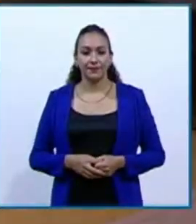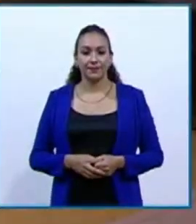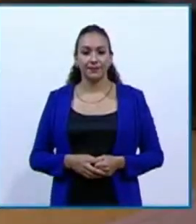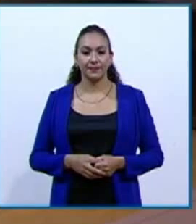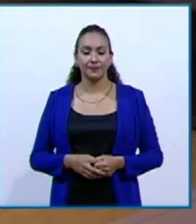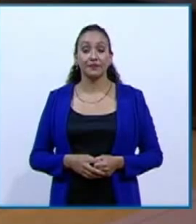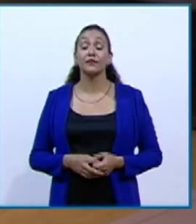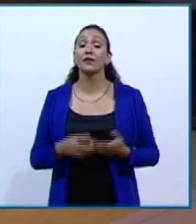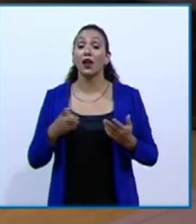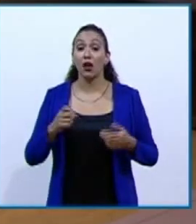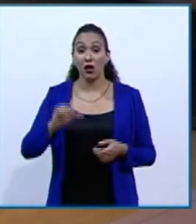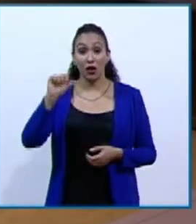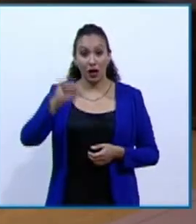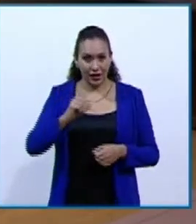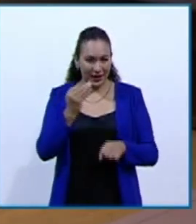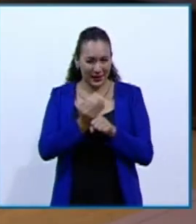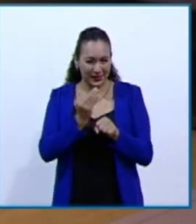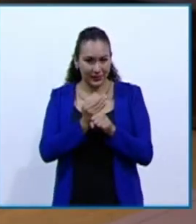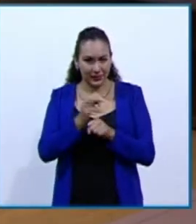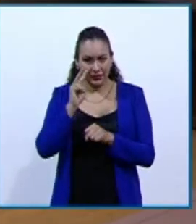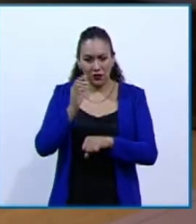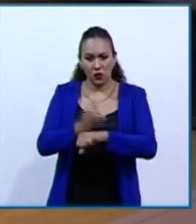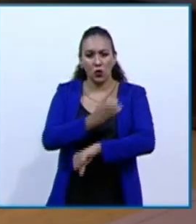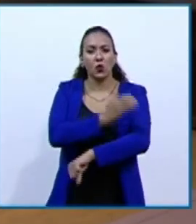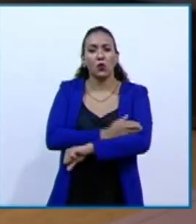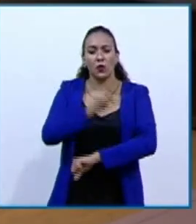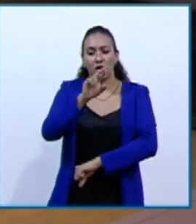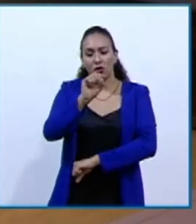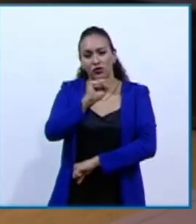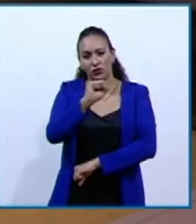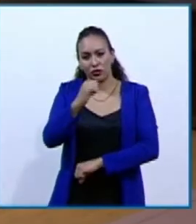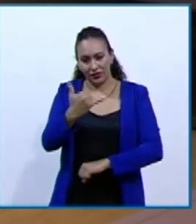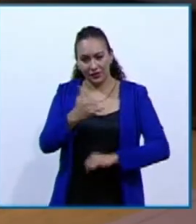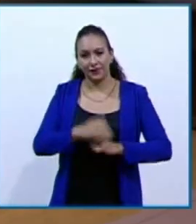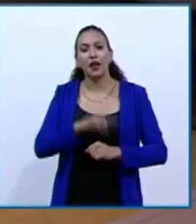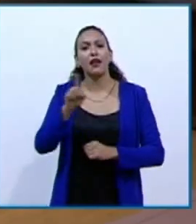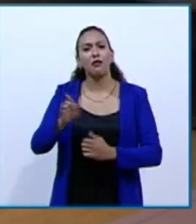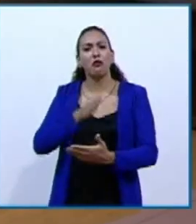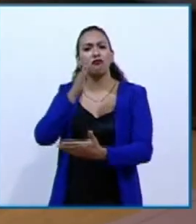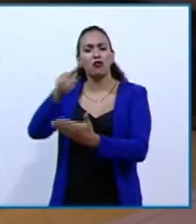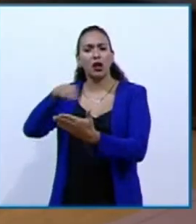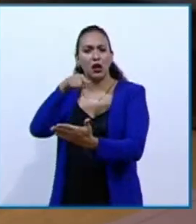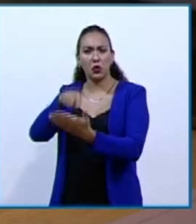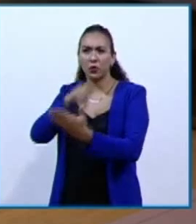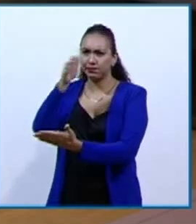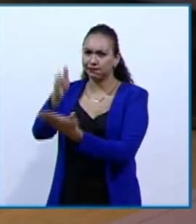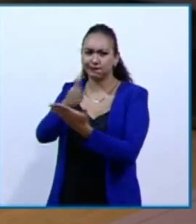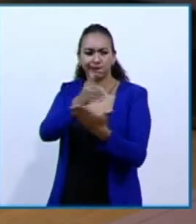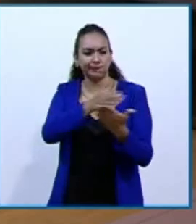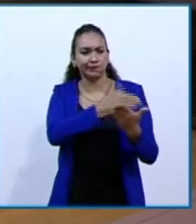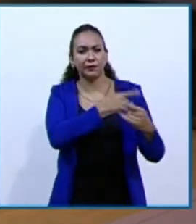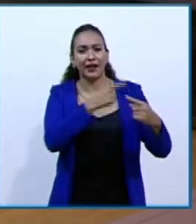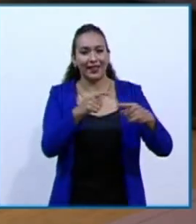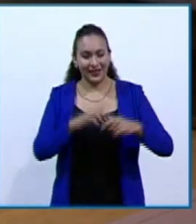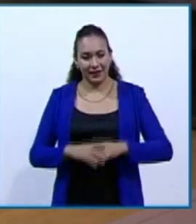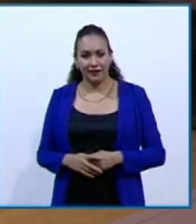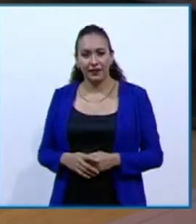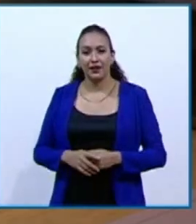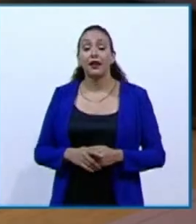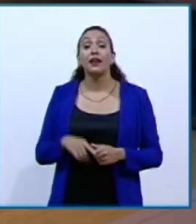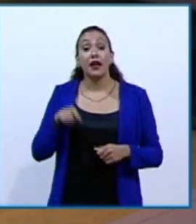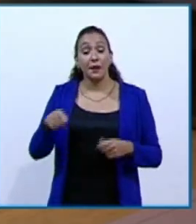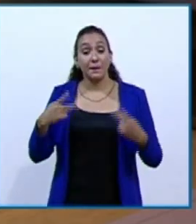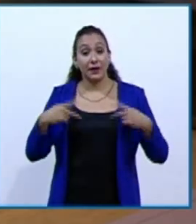Y justamente ahora vamos con nuestra compañera Rosy García, quien ha recorrido algunas sedes del Poder Judicial de la Federación en donde trabajadoras